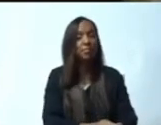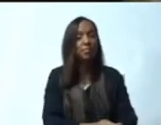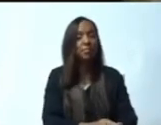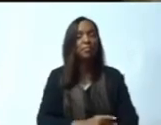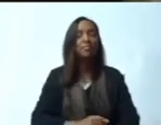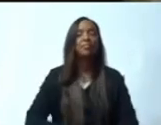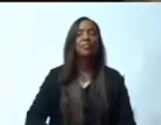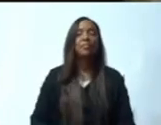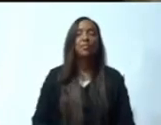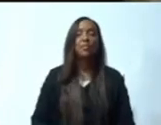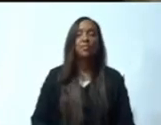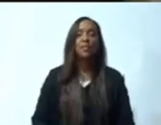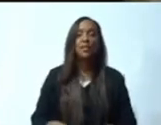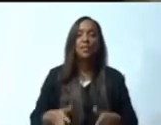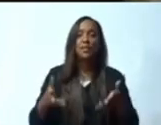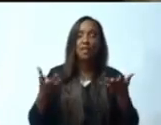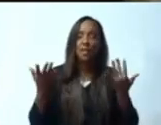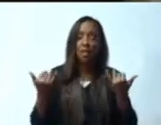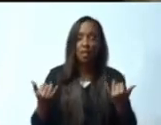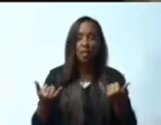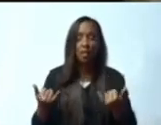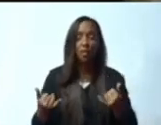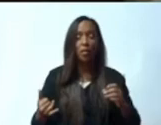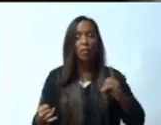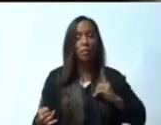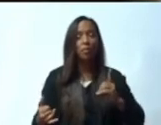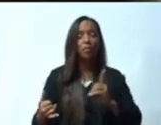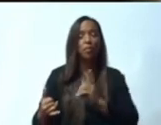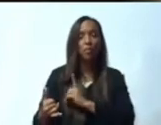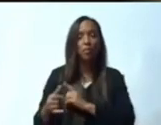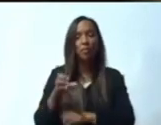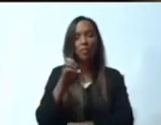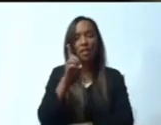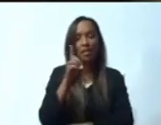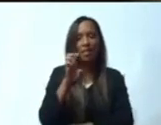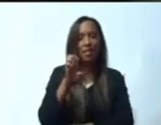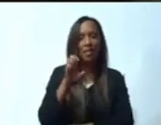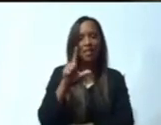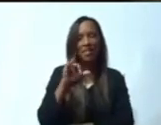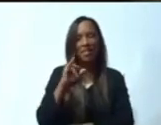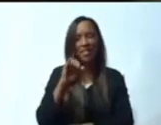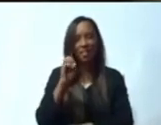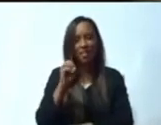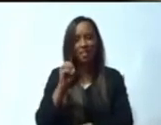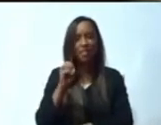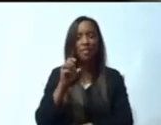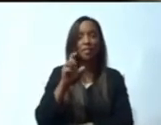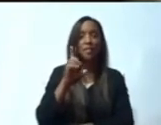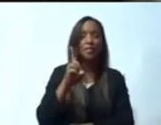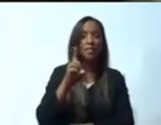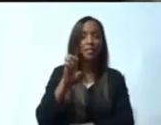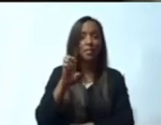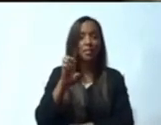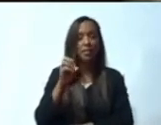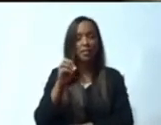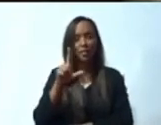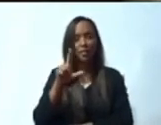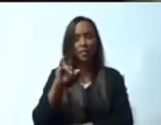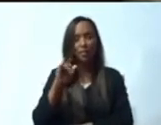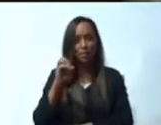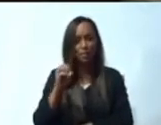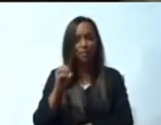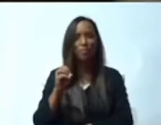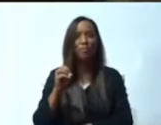está su diputada Edilda de Olio para recibirlo con todo el amor y el cariño. Así que para Pedernales todo, mi